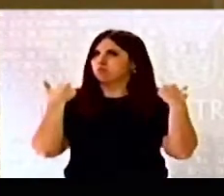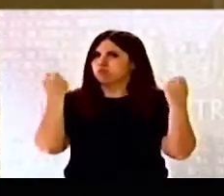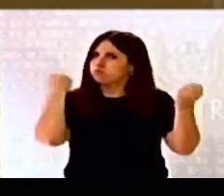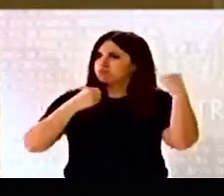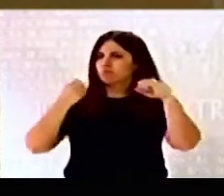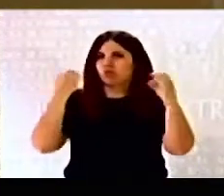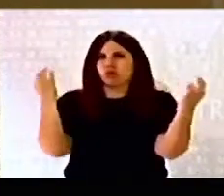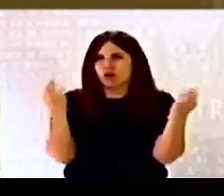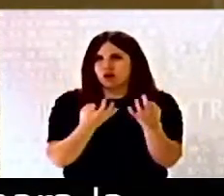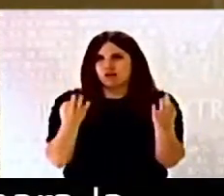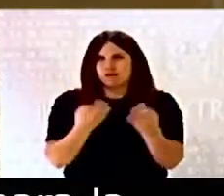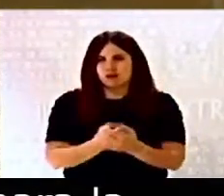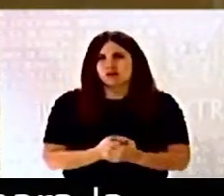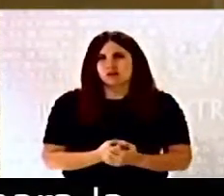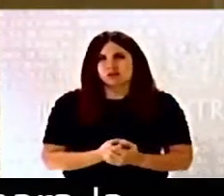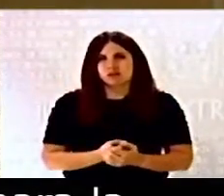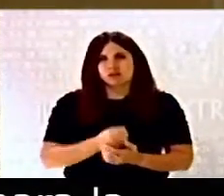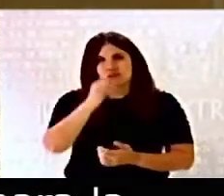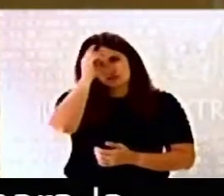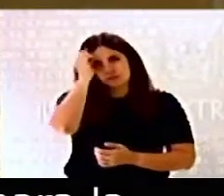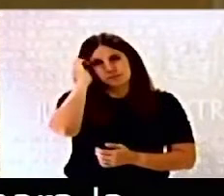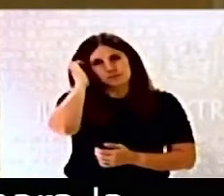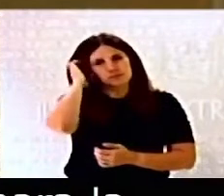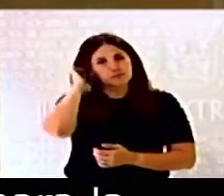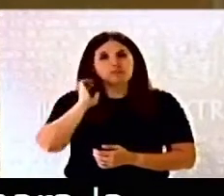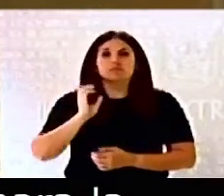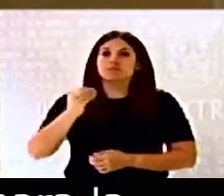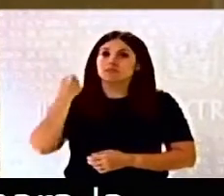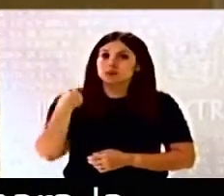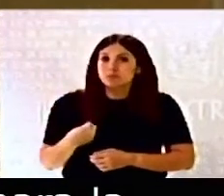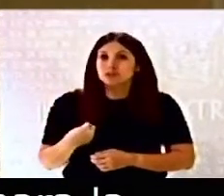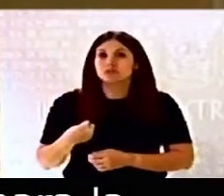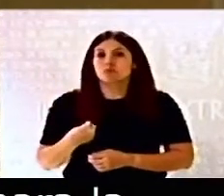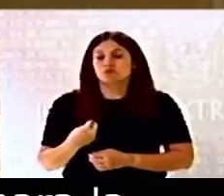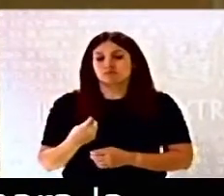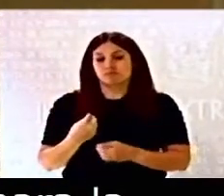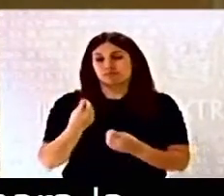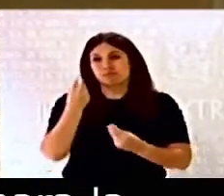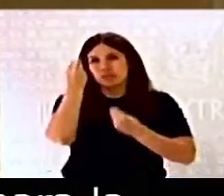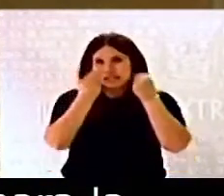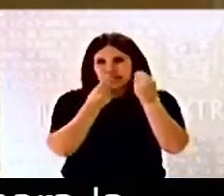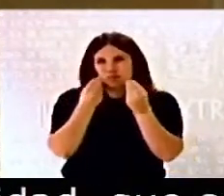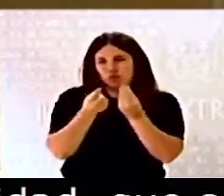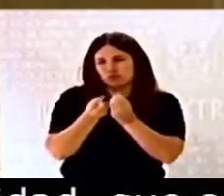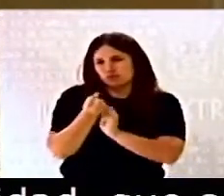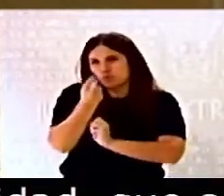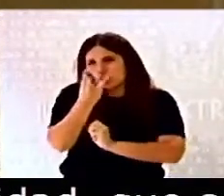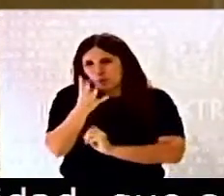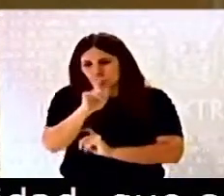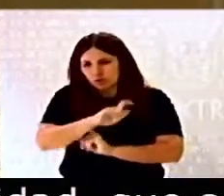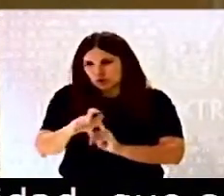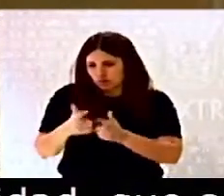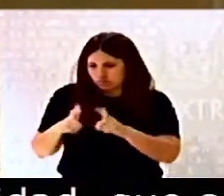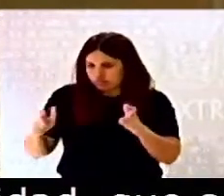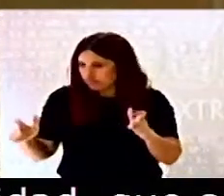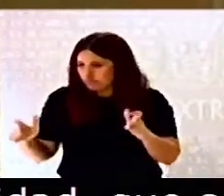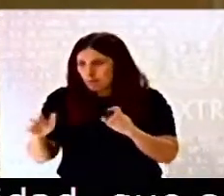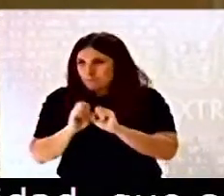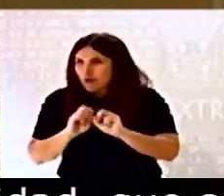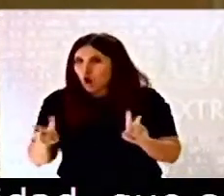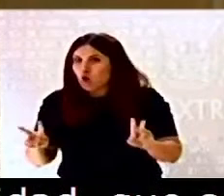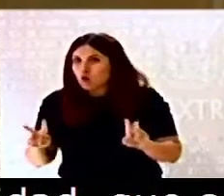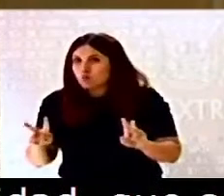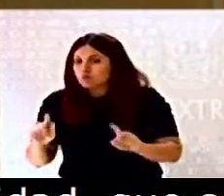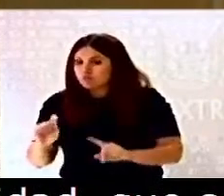cumpliendo las predicciones peores en cuanto a cifras de incidencia, pues nos tiene que llevar